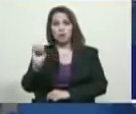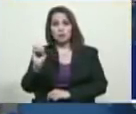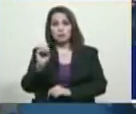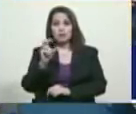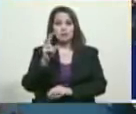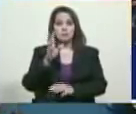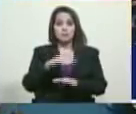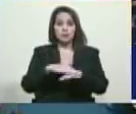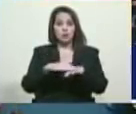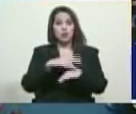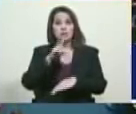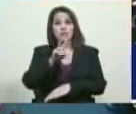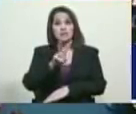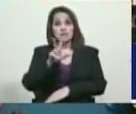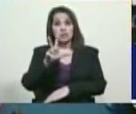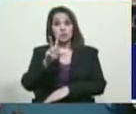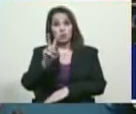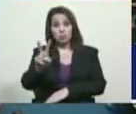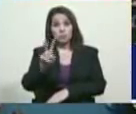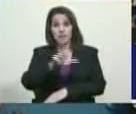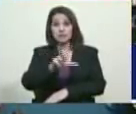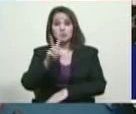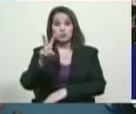326. Aragua,